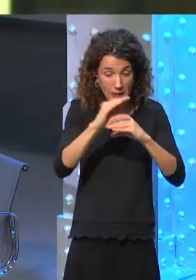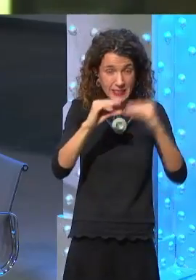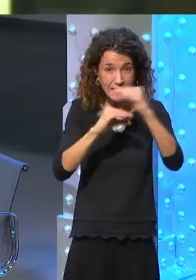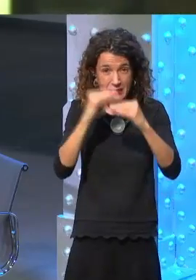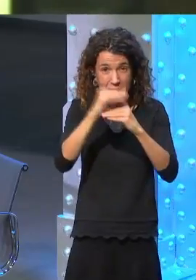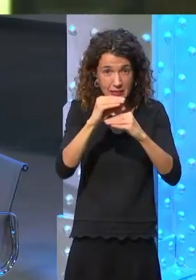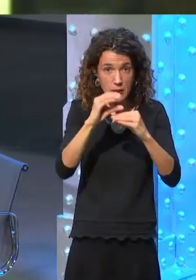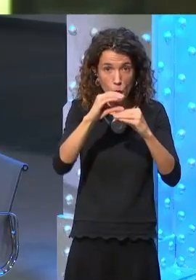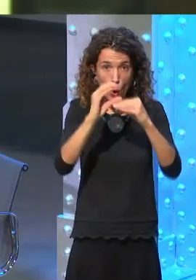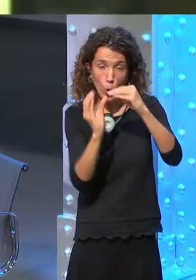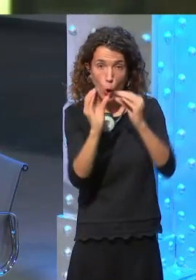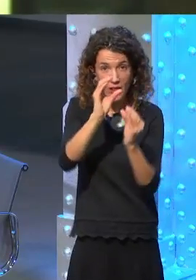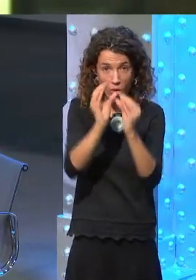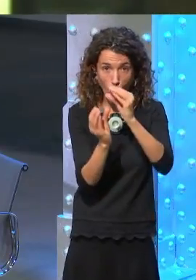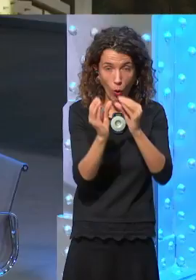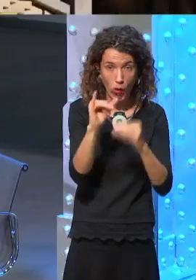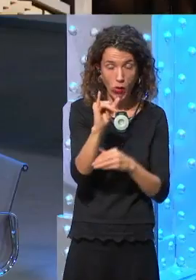ladrillos está rotado